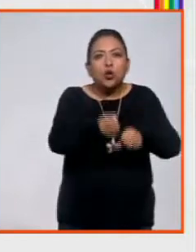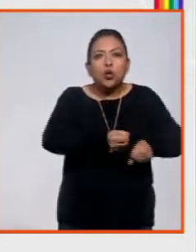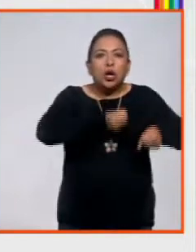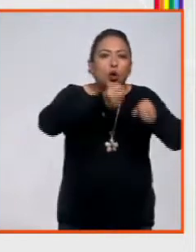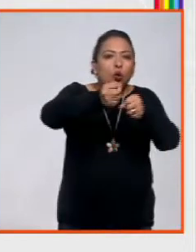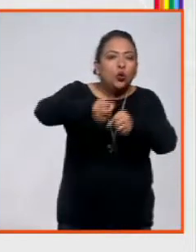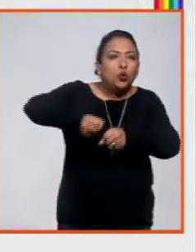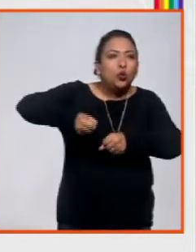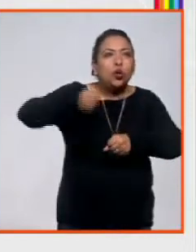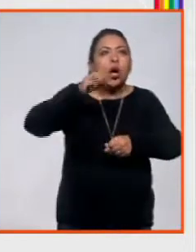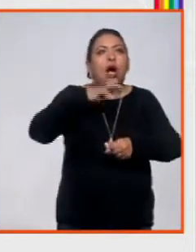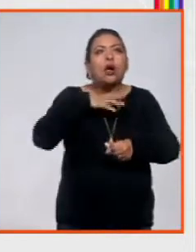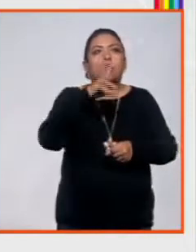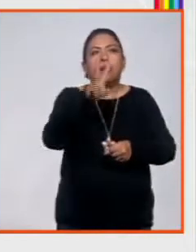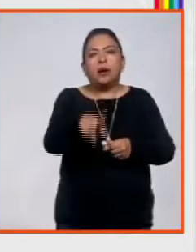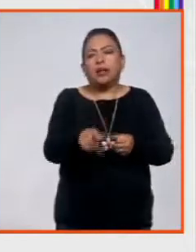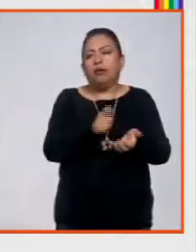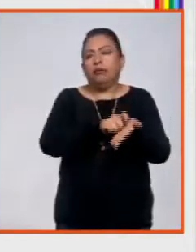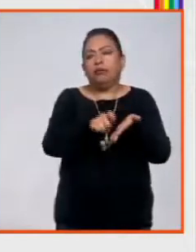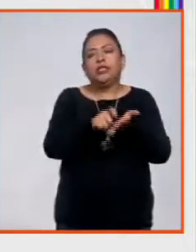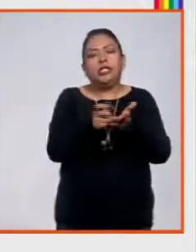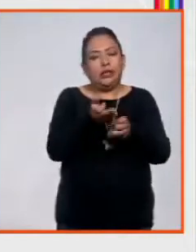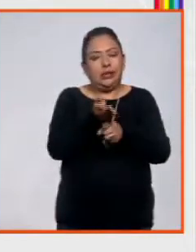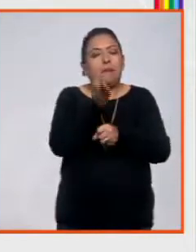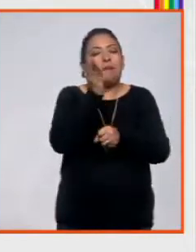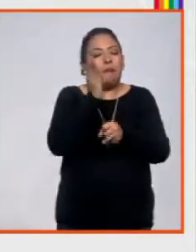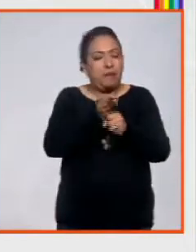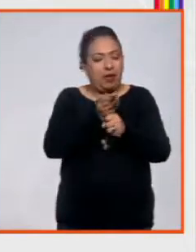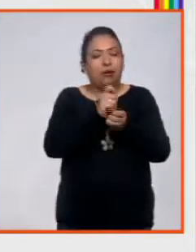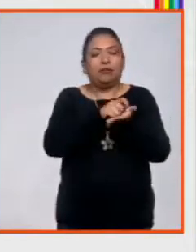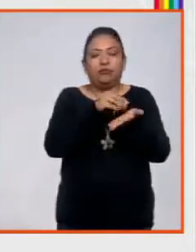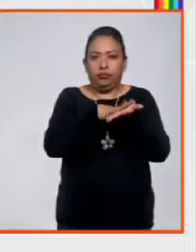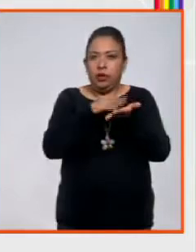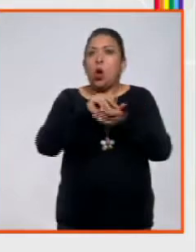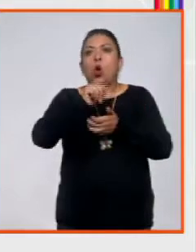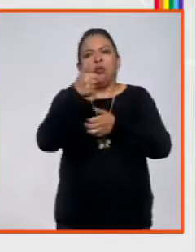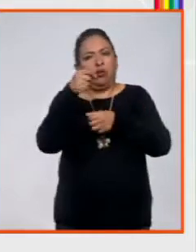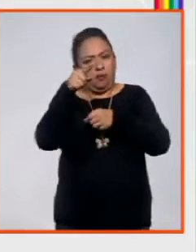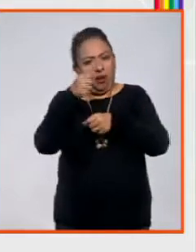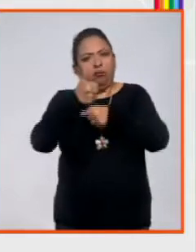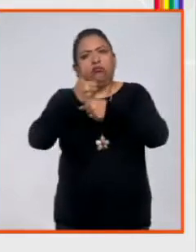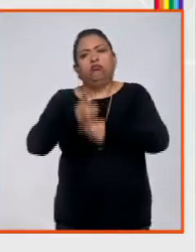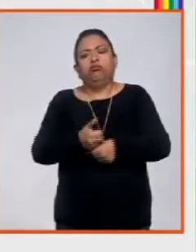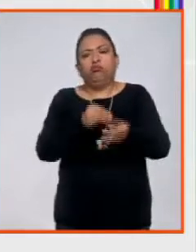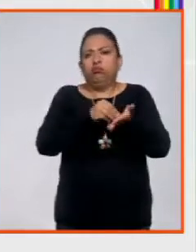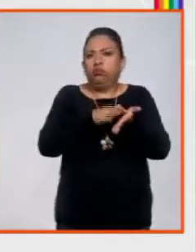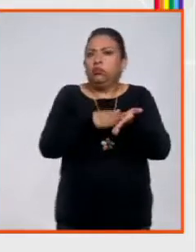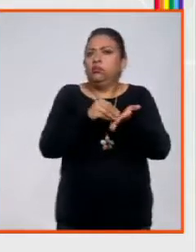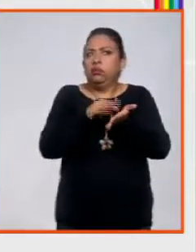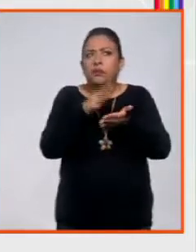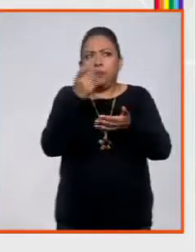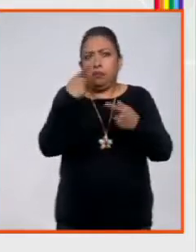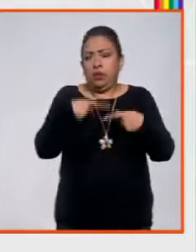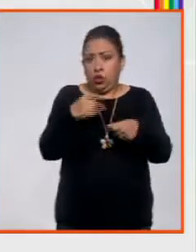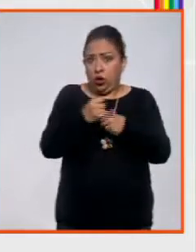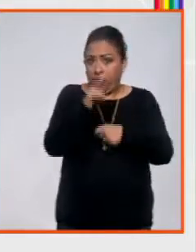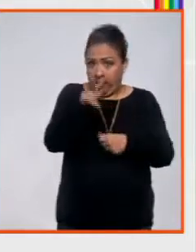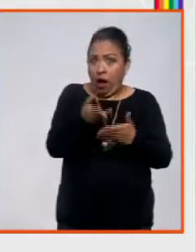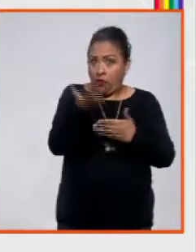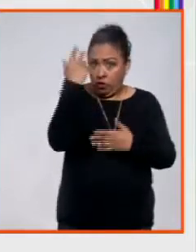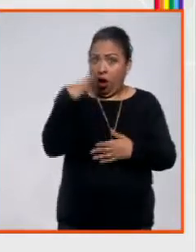partes de comedias muy simpáticas y hay tragedia también y como el personaje realmente